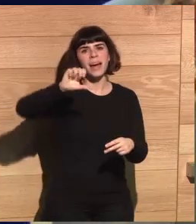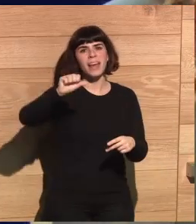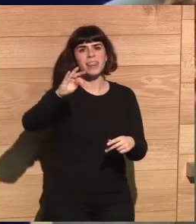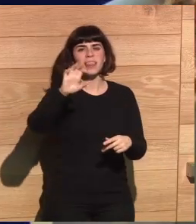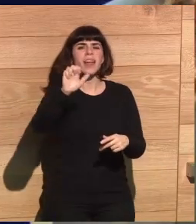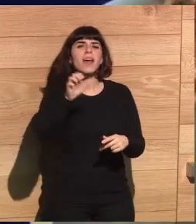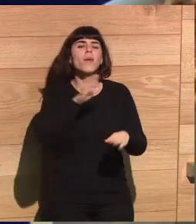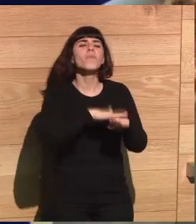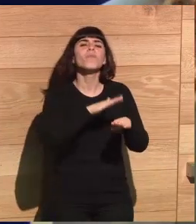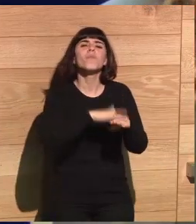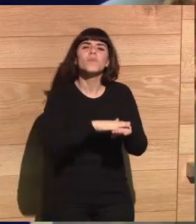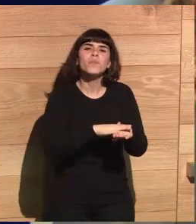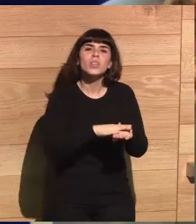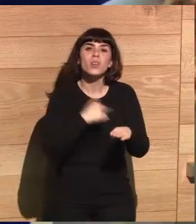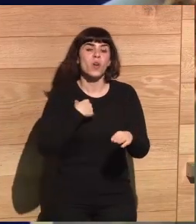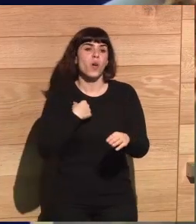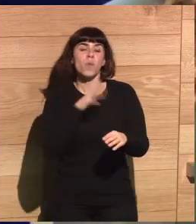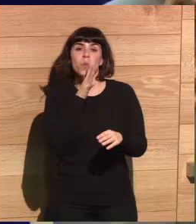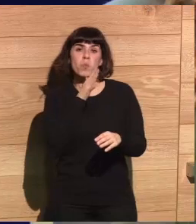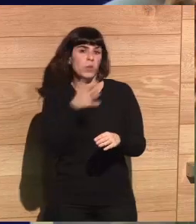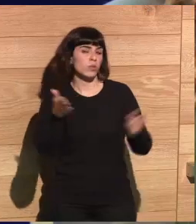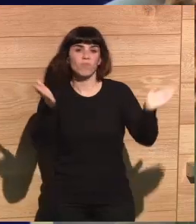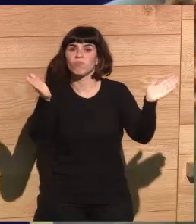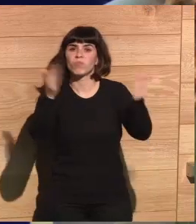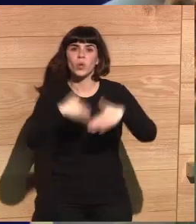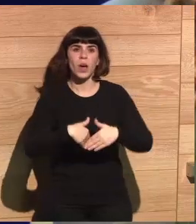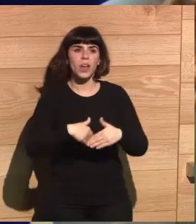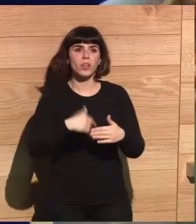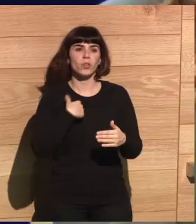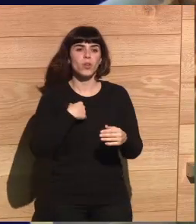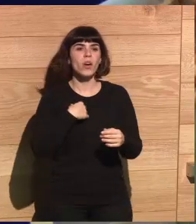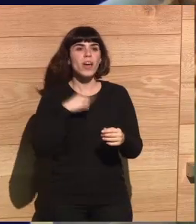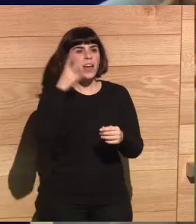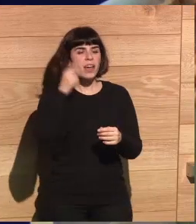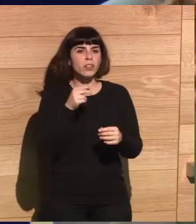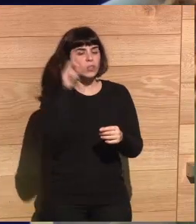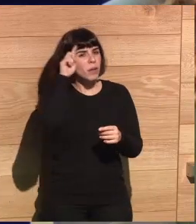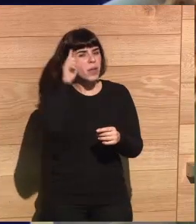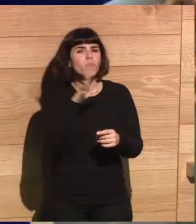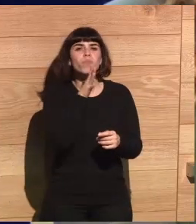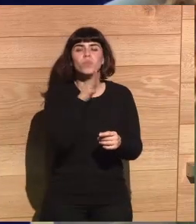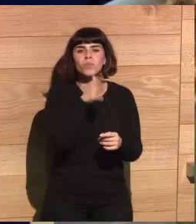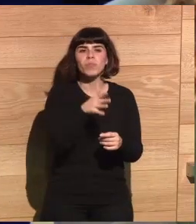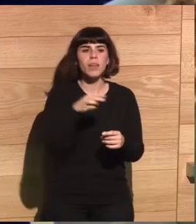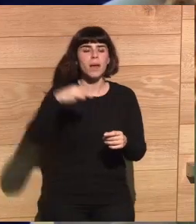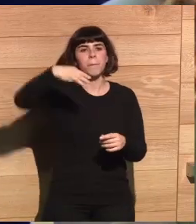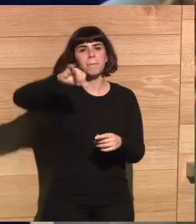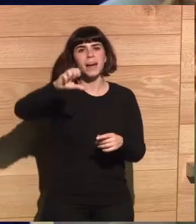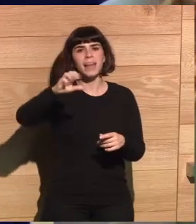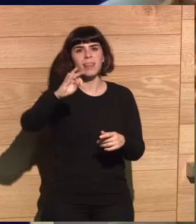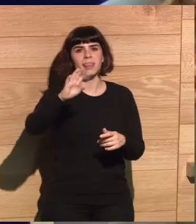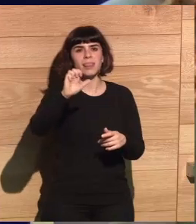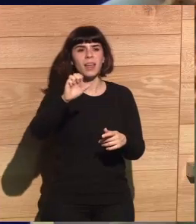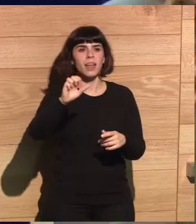a la protagonista de tu novela? Yo no tenía ninguna razón. No sabía que había una razón. Y probablemente sí que Maite Mendioroz,